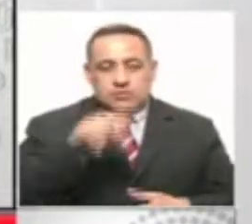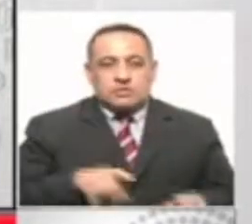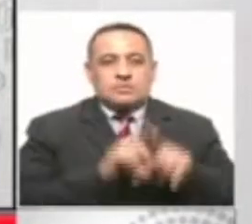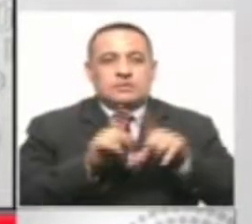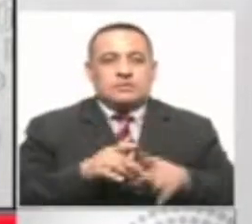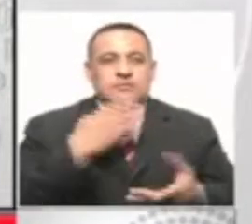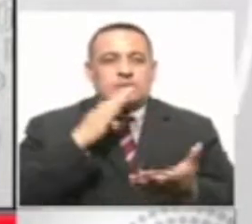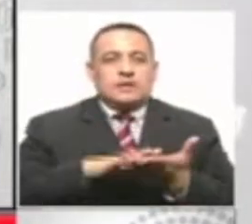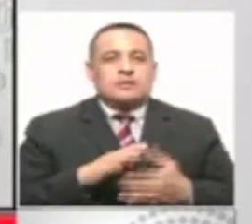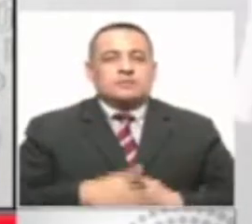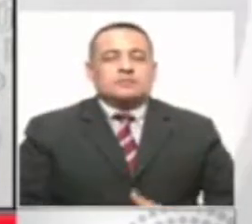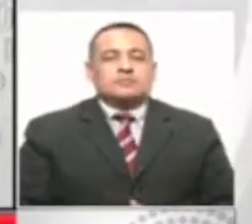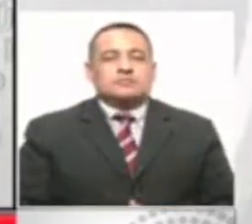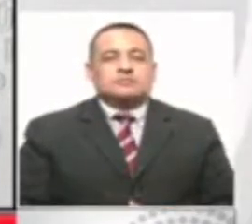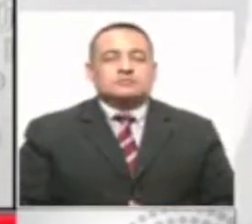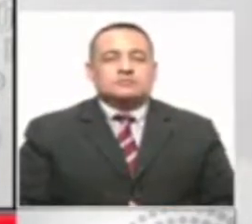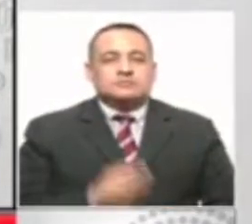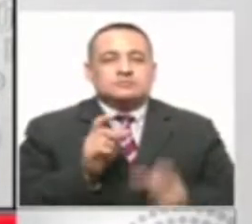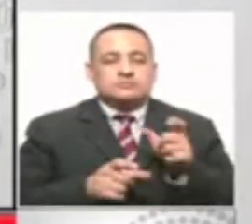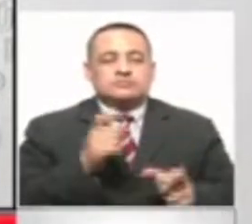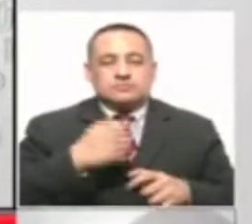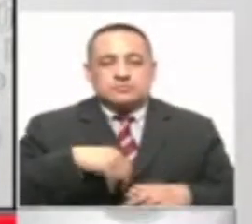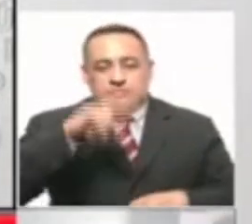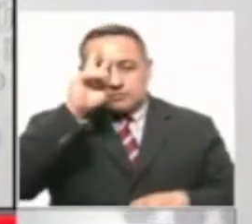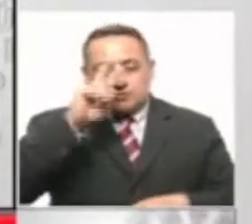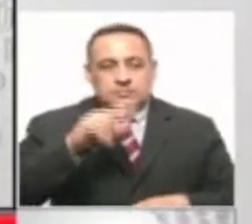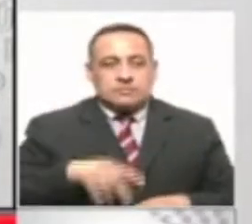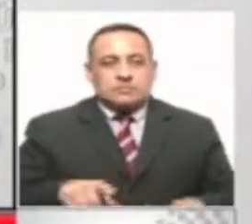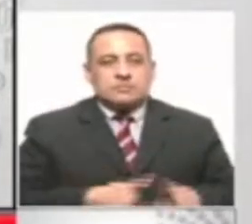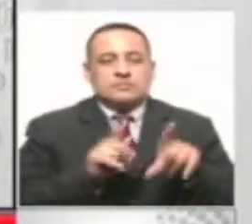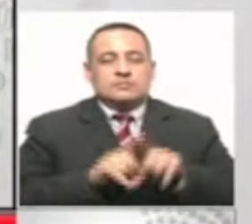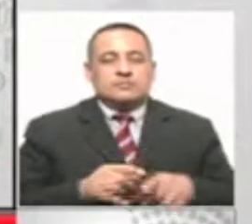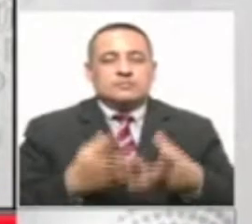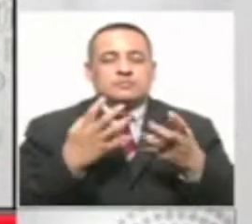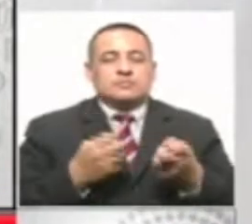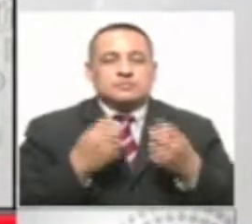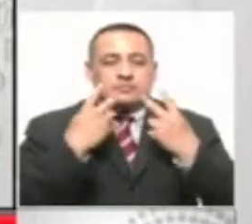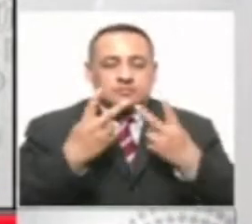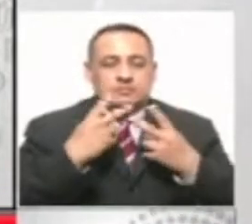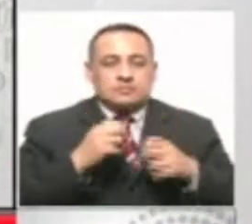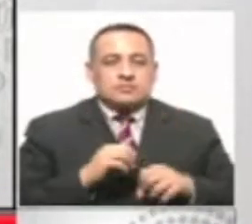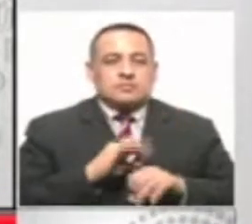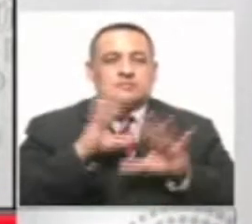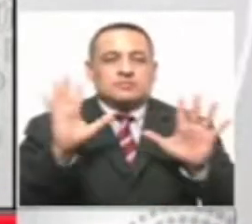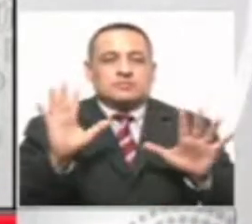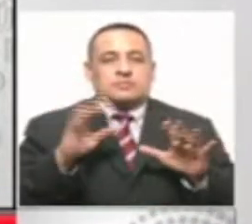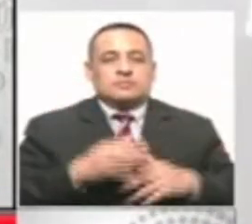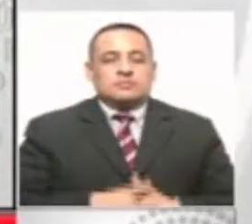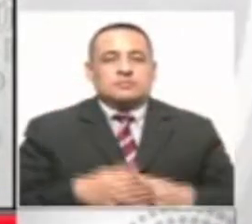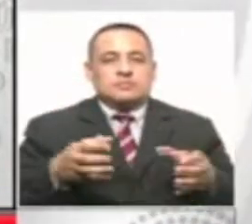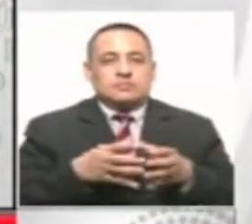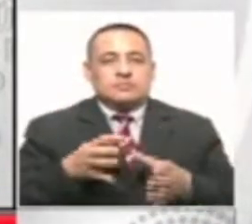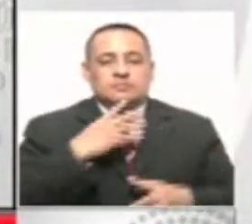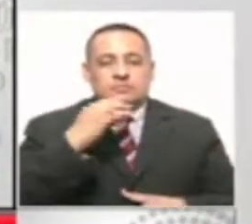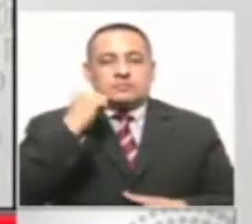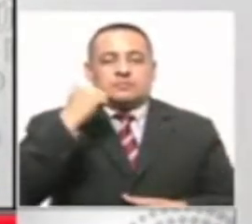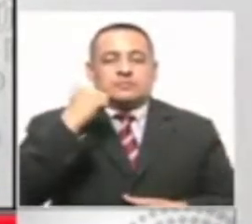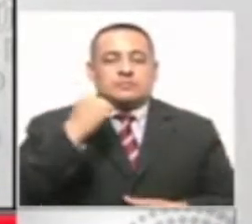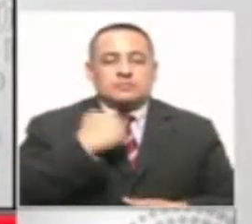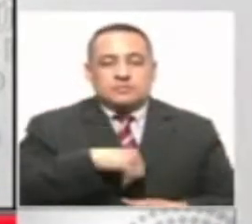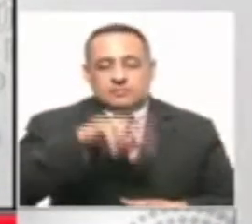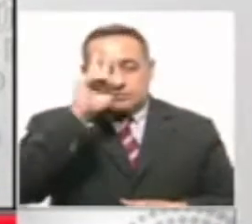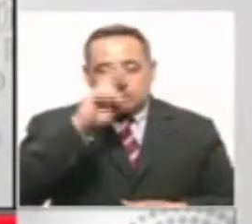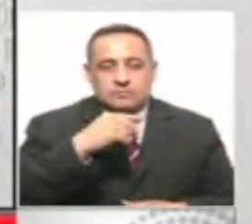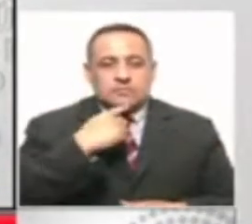antojo. Pueblo peruano, tienen que tener bien claro que la ultraderecha peruana